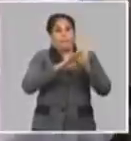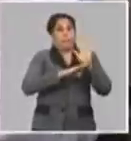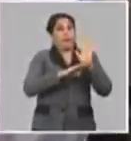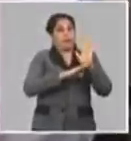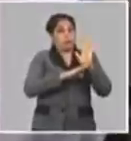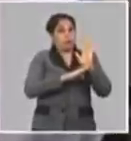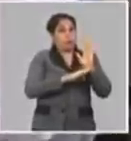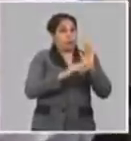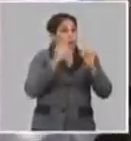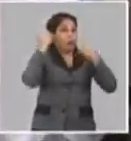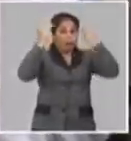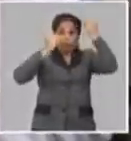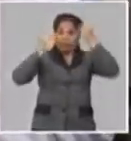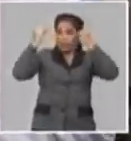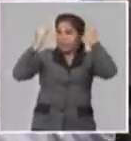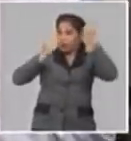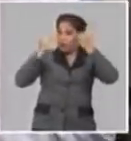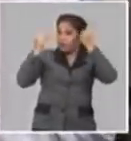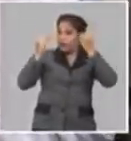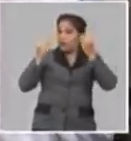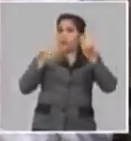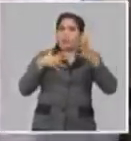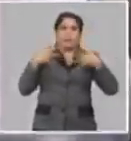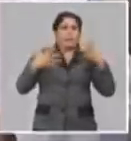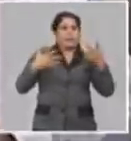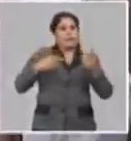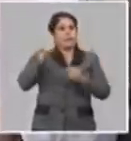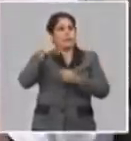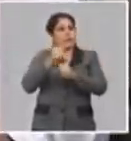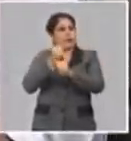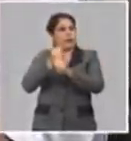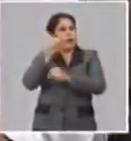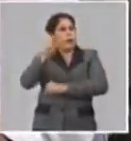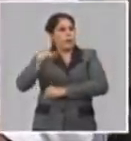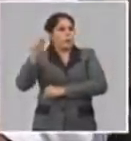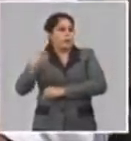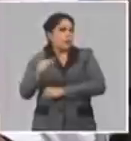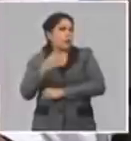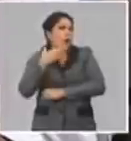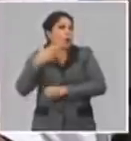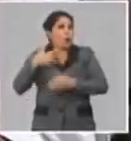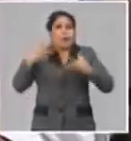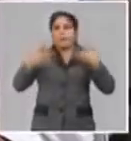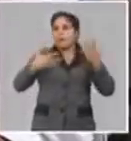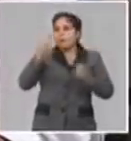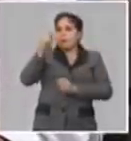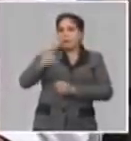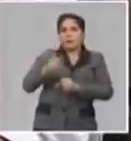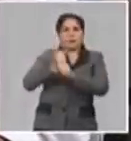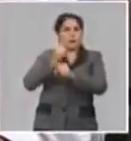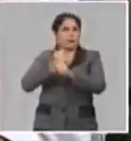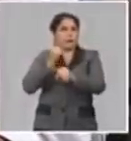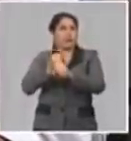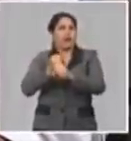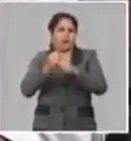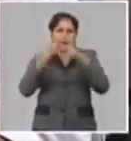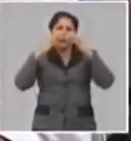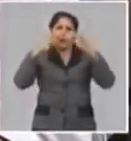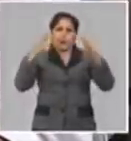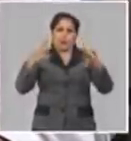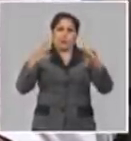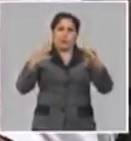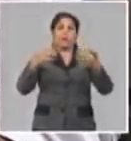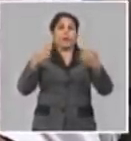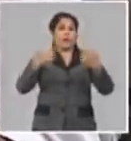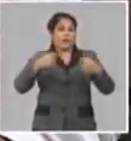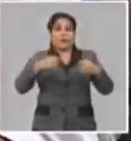indirectos, tenemos que manejar esos incentivos, pero tenemos que dar paso en función de la motivación por el trabajo y